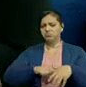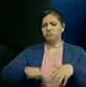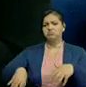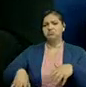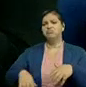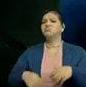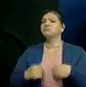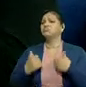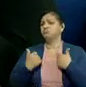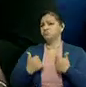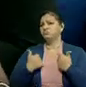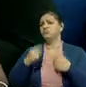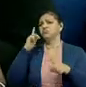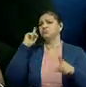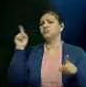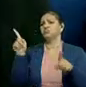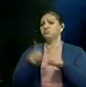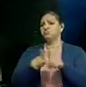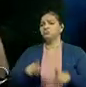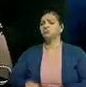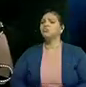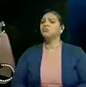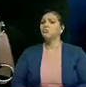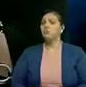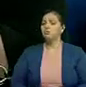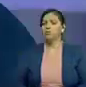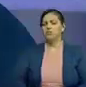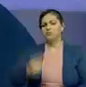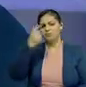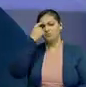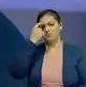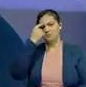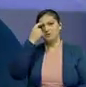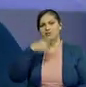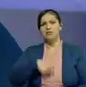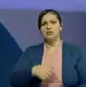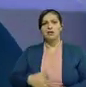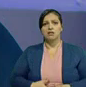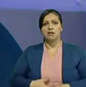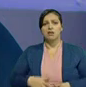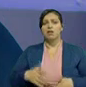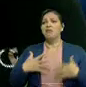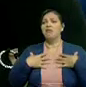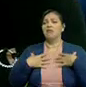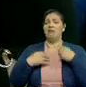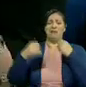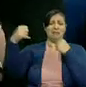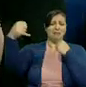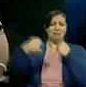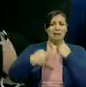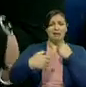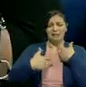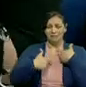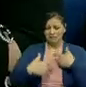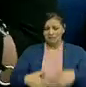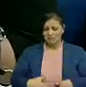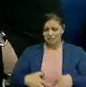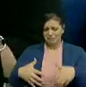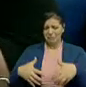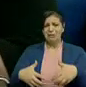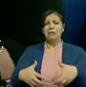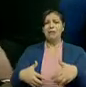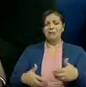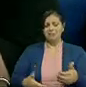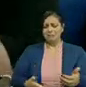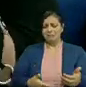una especie de revictimización. Porque no solamente que tienen que cargar con el peso en su conciencia de la mala experiencia, de tener que llevar en su